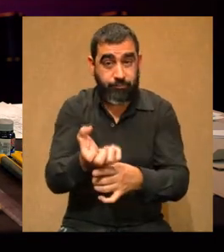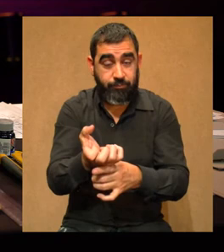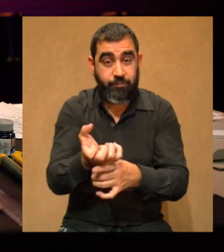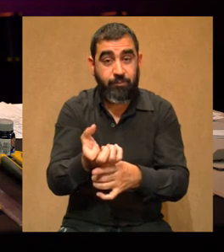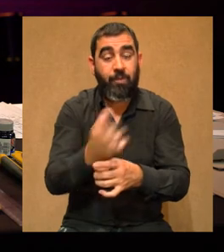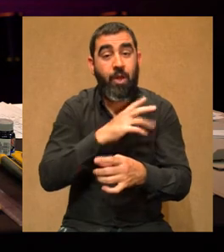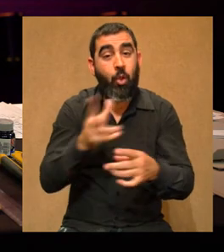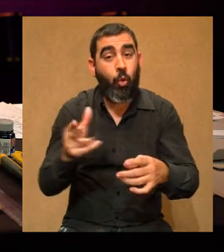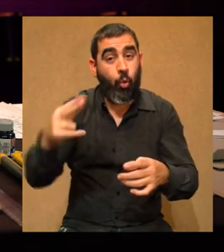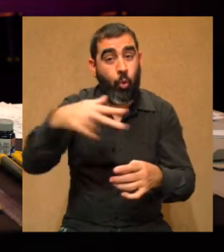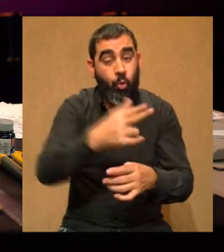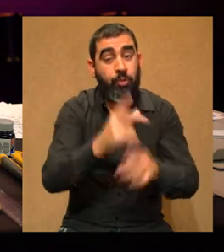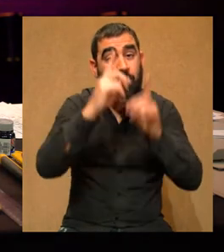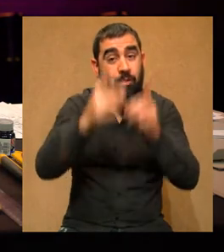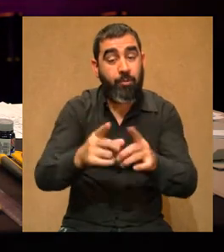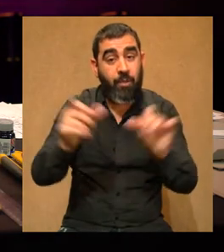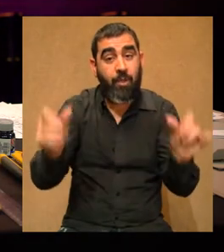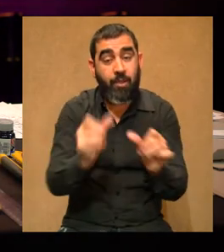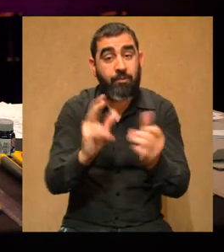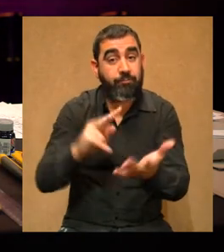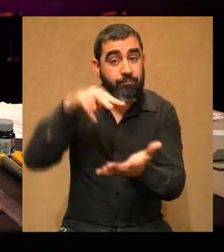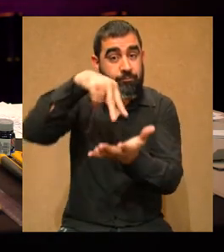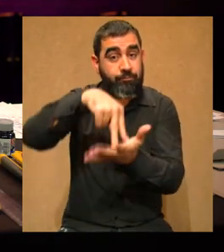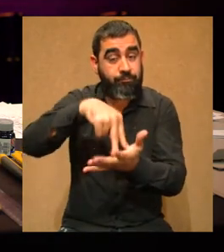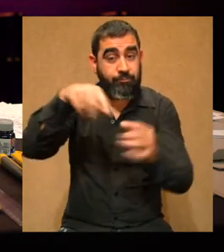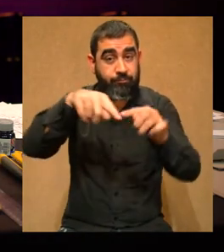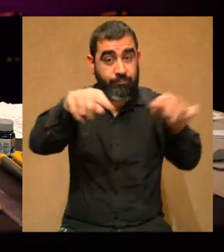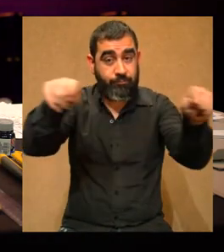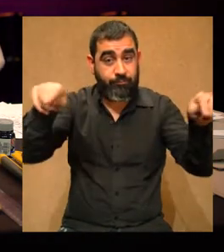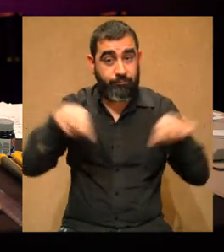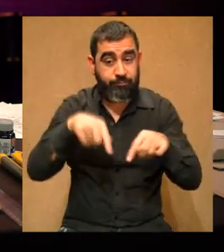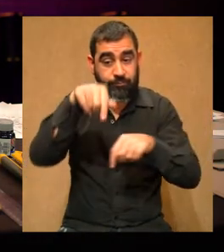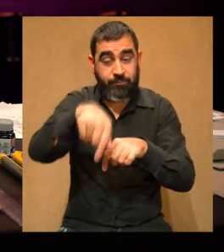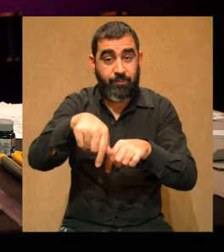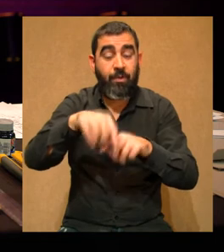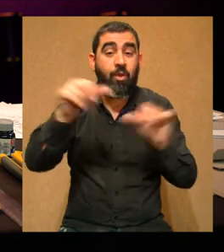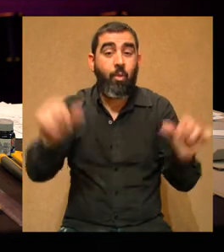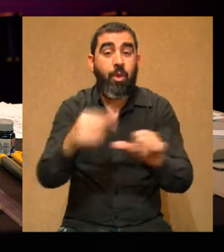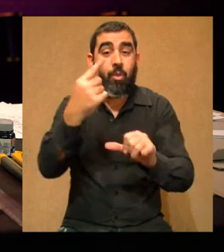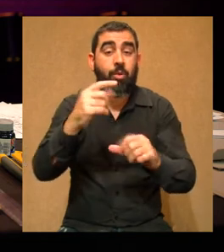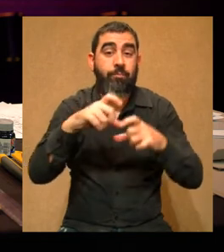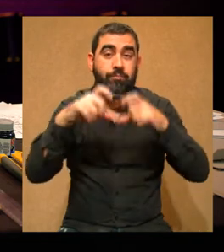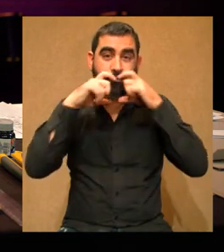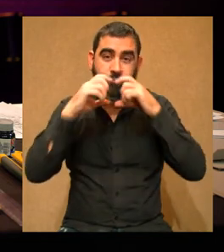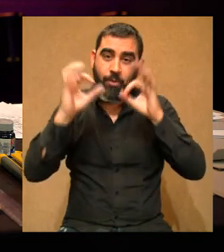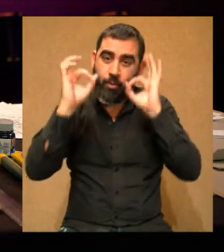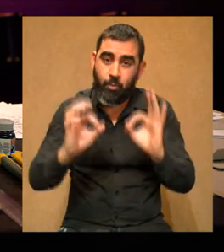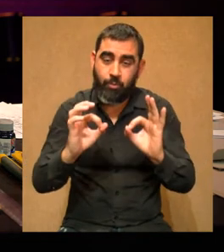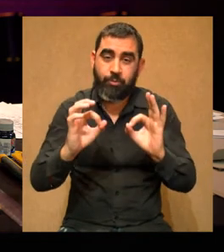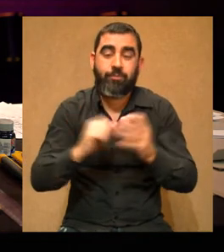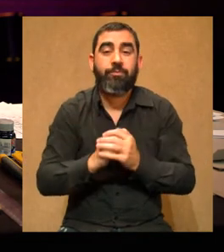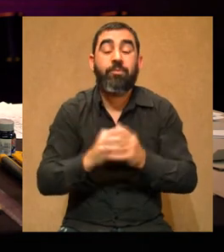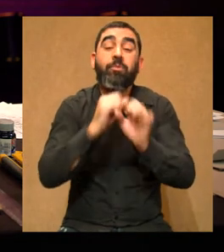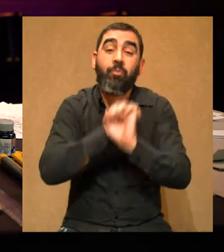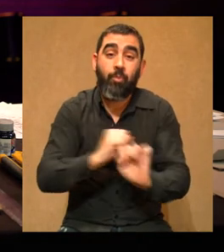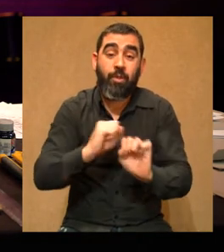los pueden cortar y los vamos a posicionar en la maqueta acá estoy utilizando uno que tiene tapabocas y